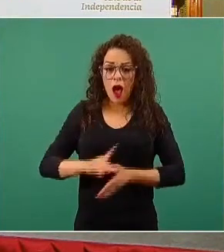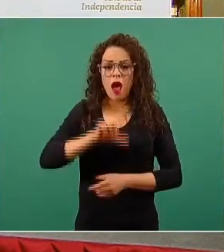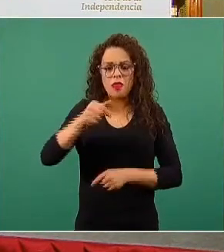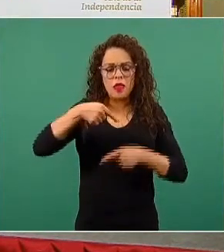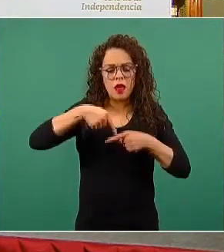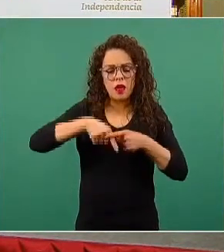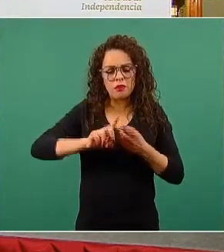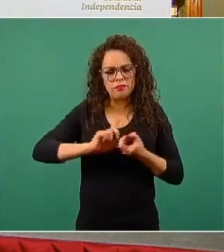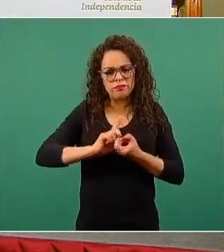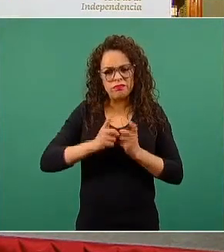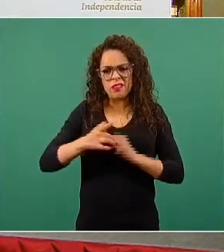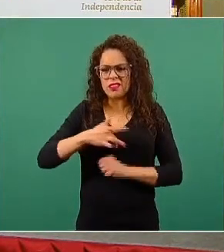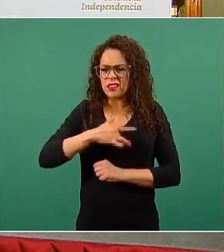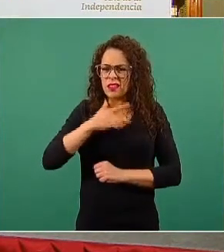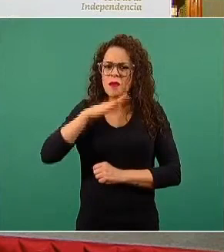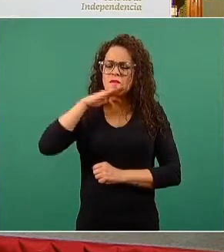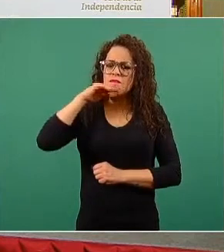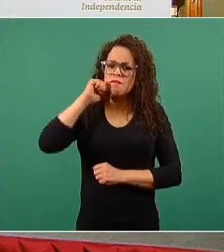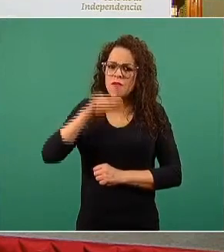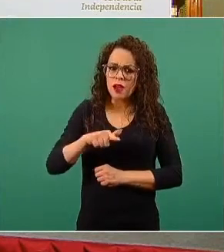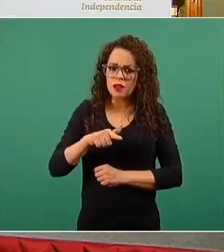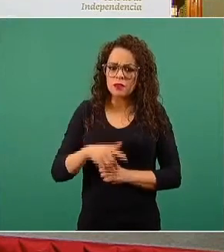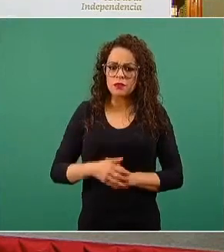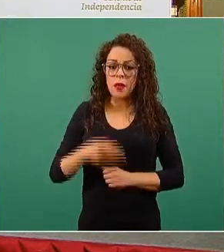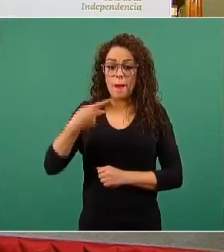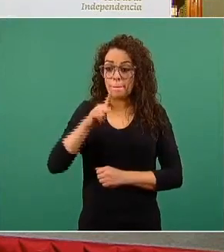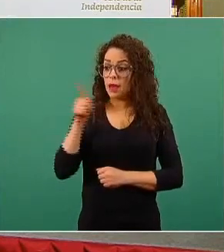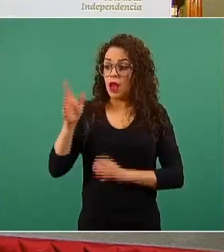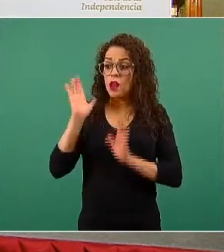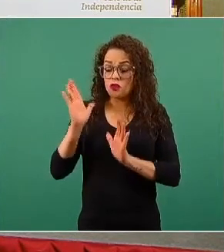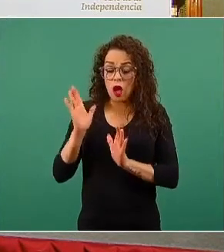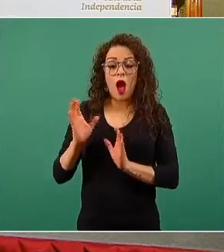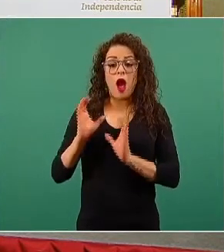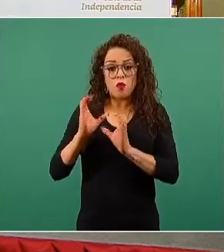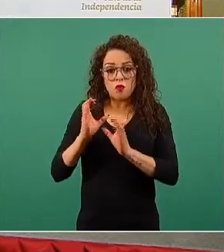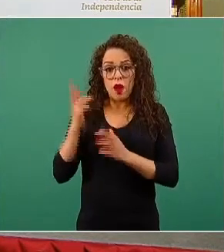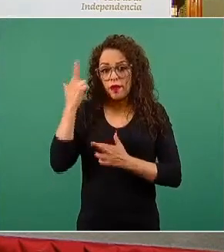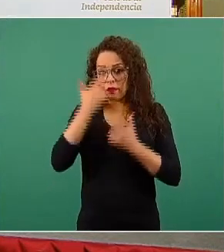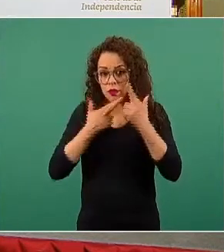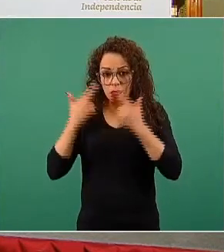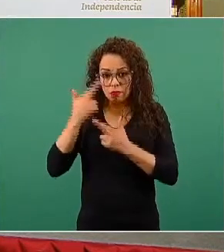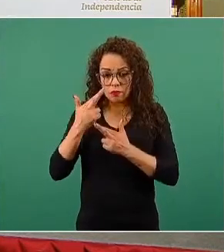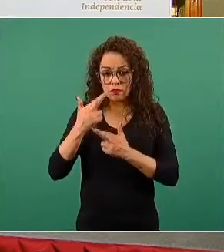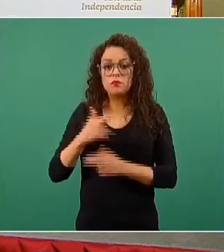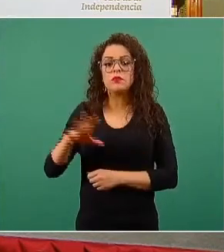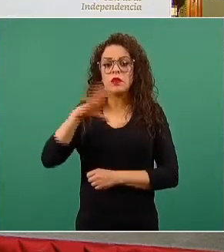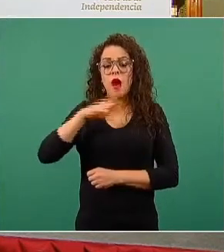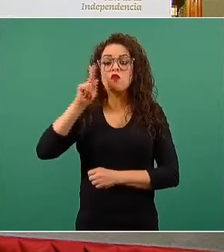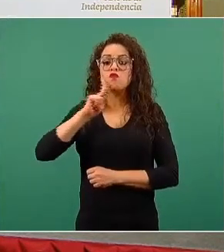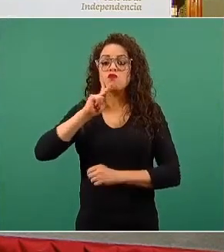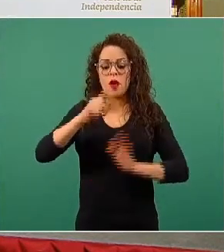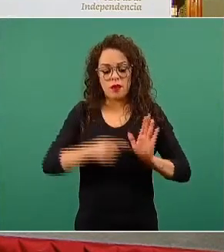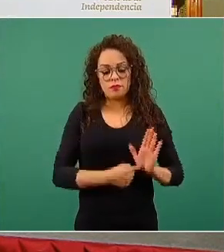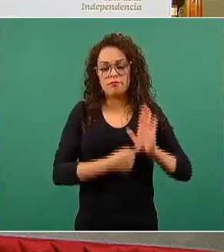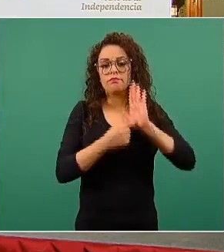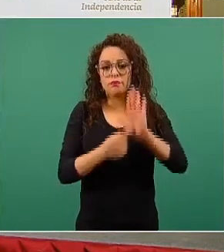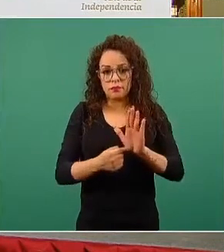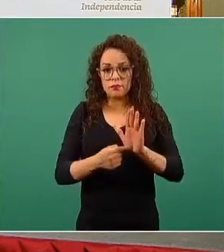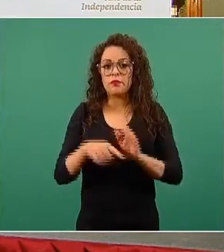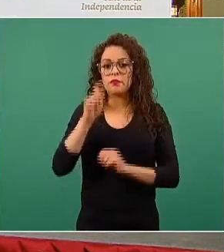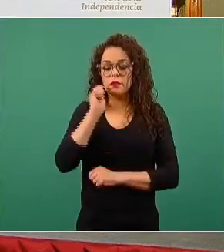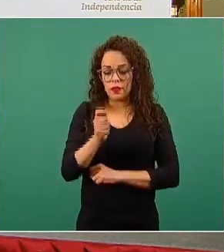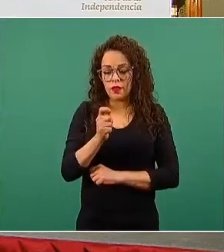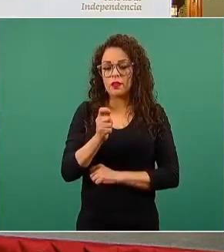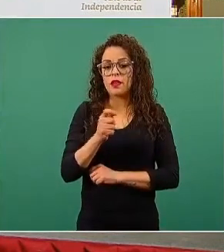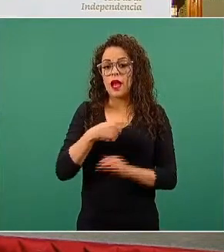10 personas llegaron con protocolos de seguridad sanitaria, viajaron con PCRs negativas, salieron de sus países de